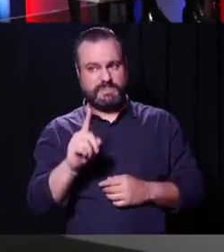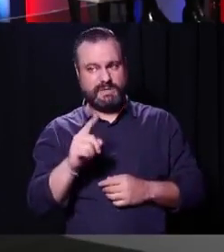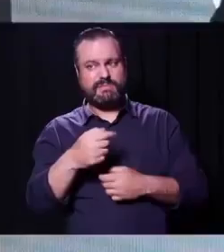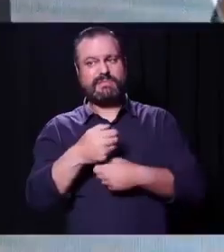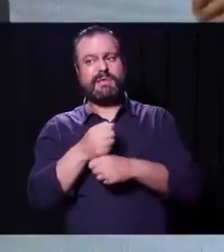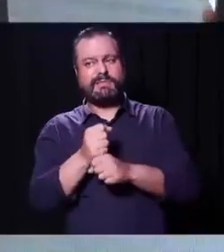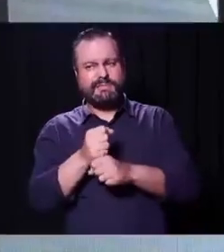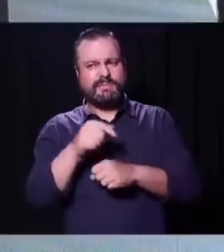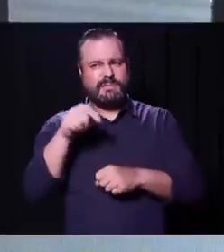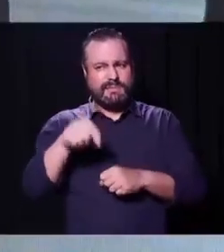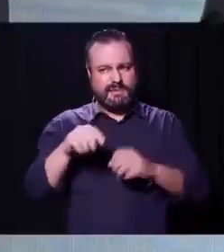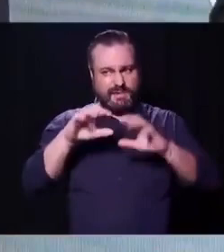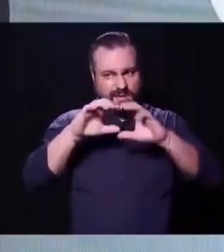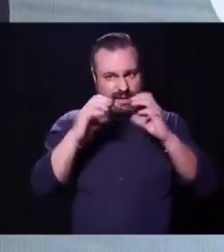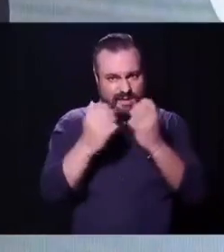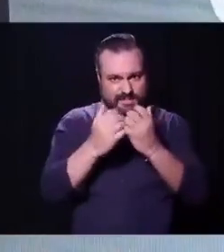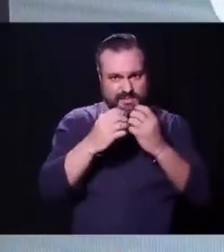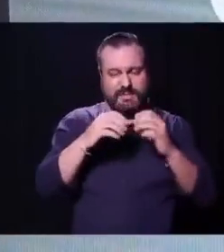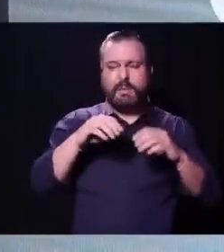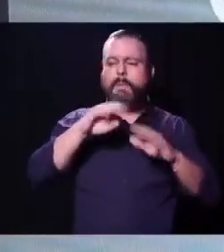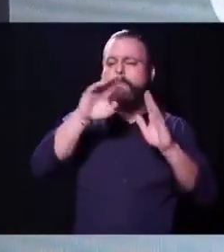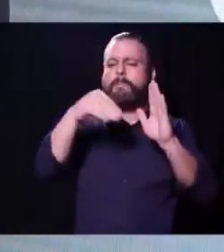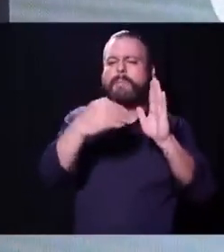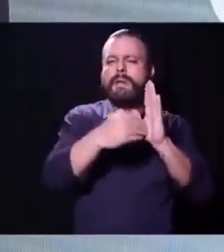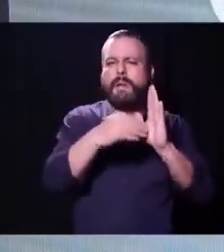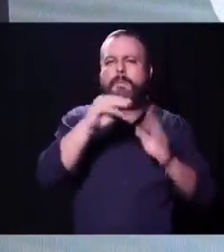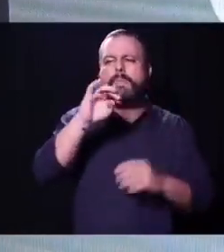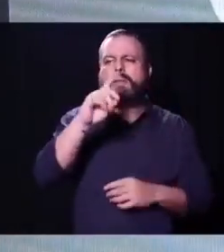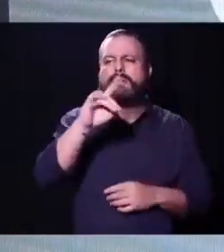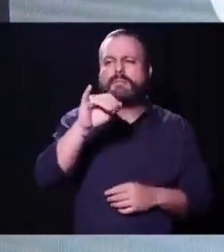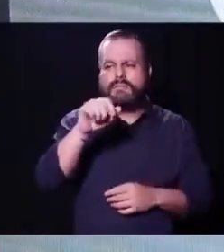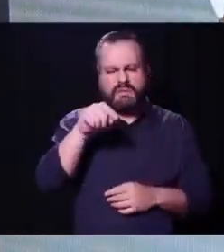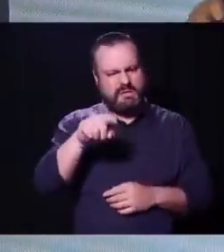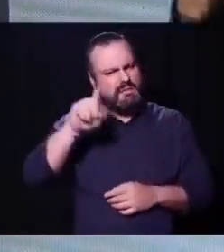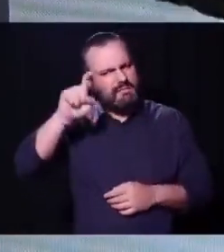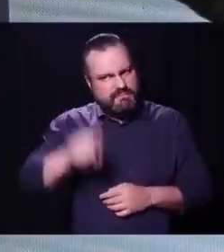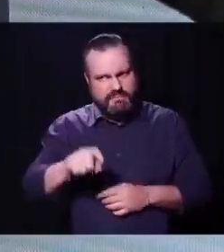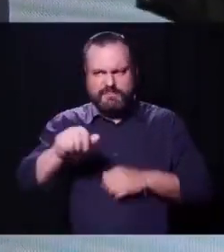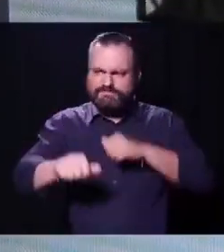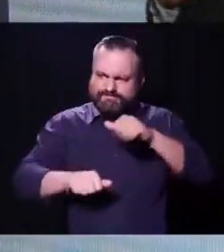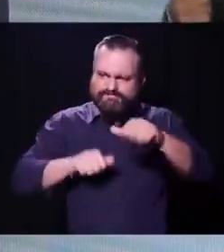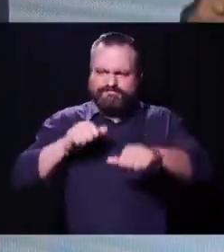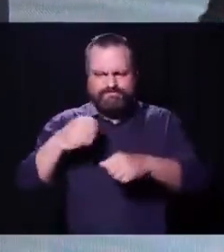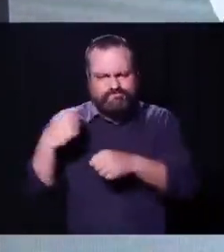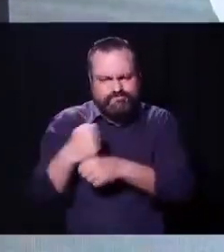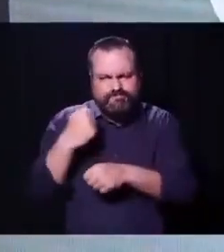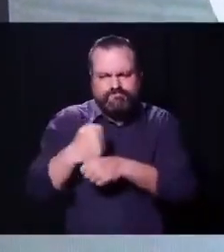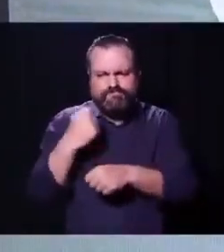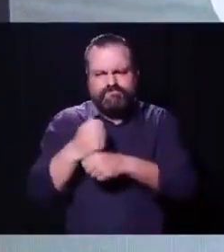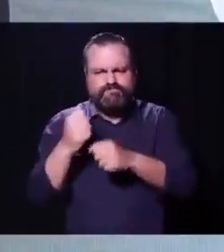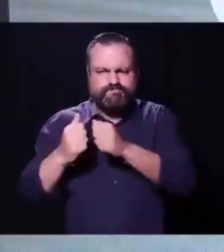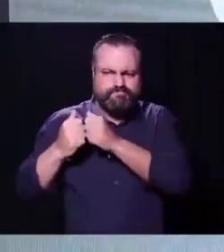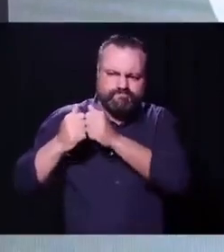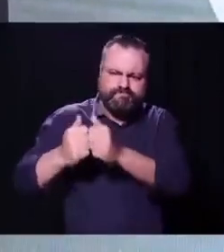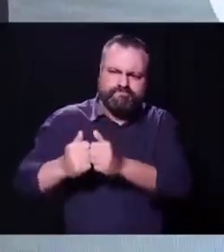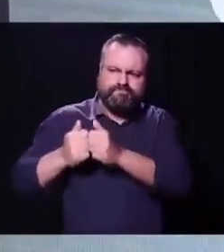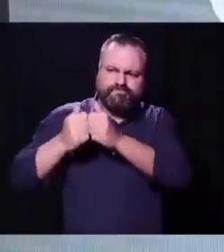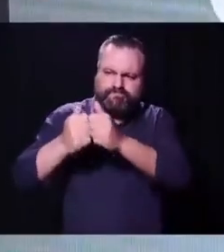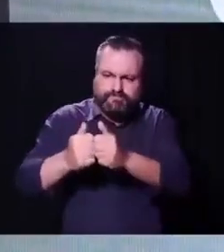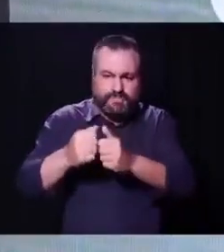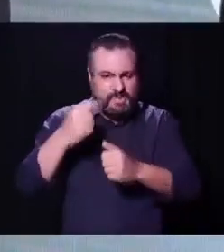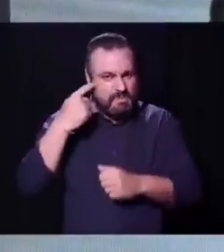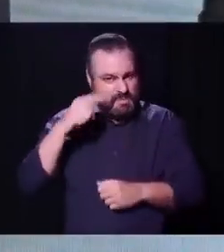gran esfuerzo que hace la clase media con su hipoteca, con el pago de su carro, con los niños que hacen el esfuerzo de llevarlo a una escuela